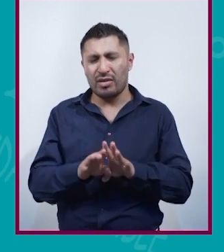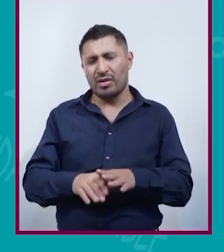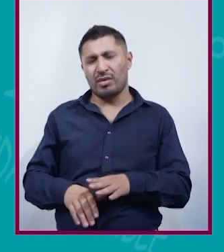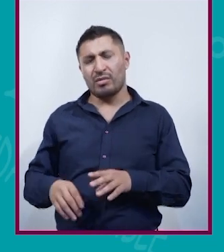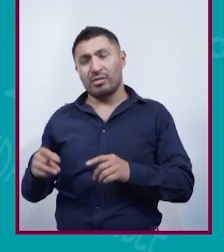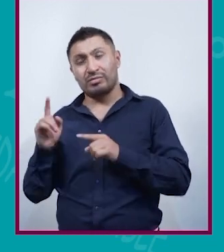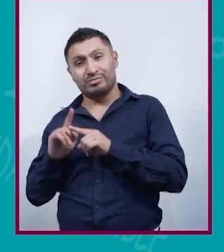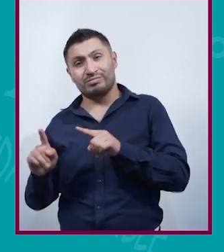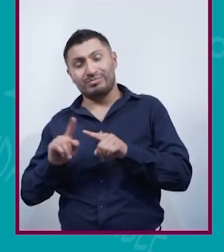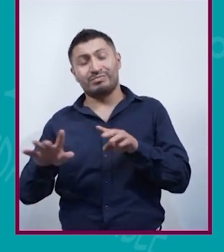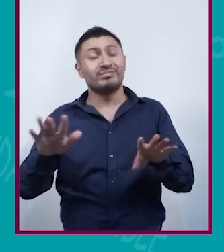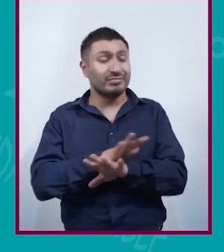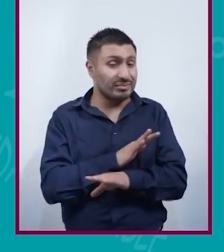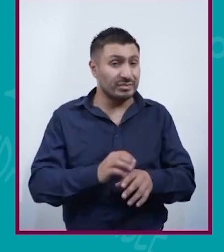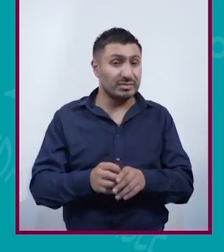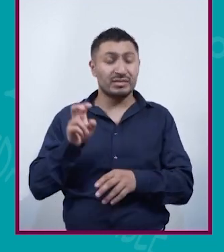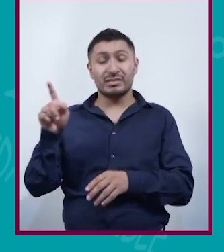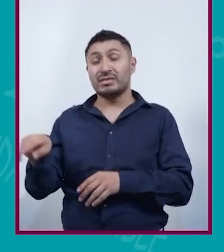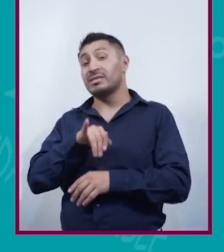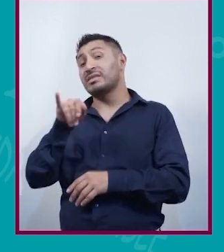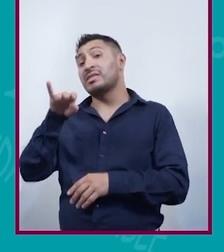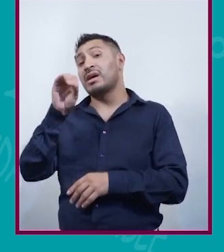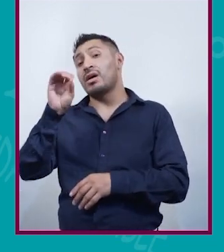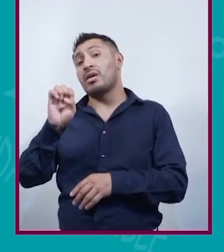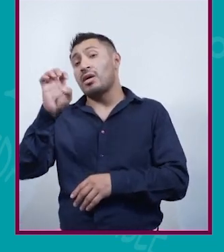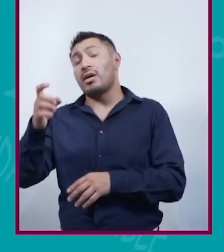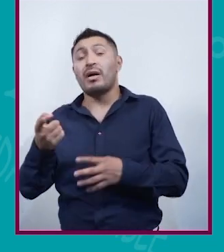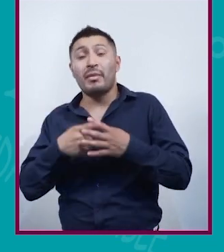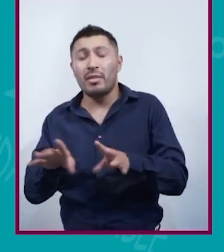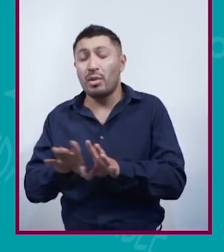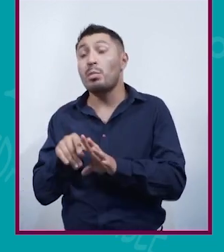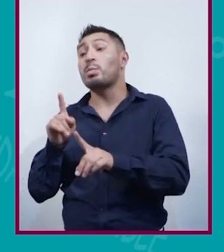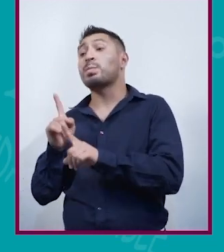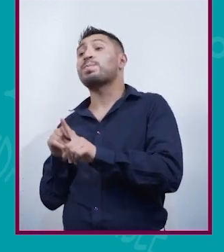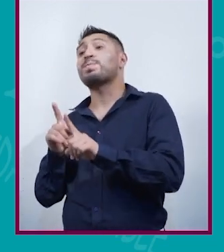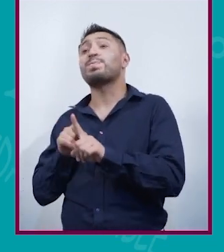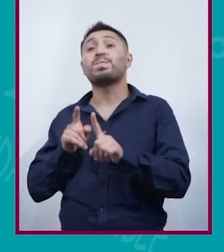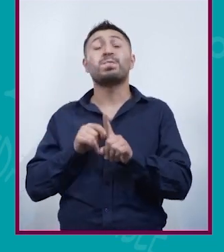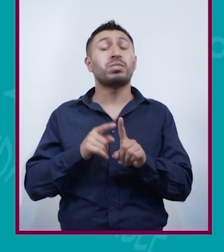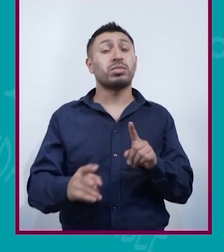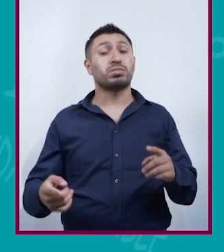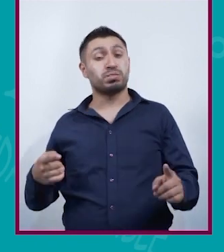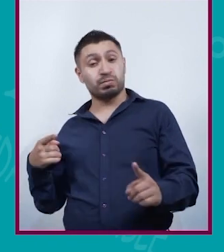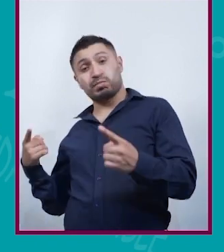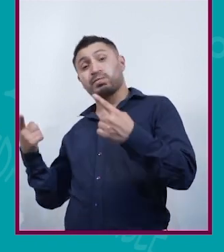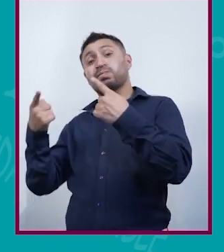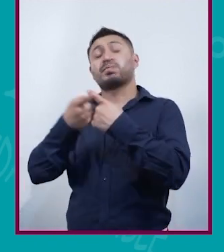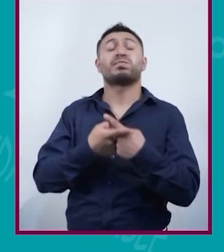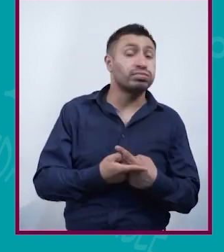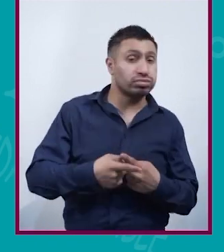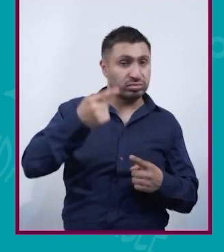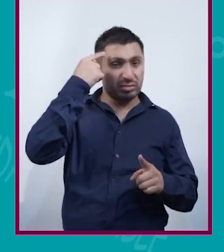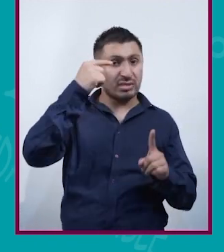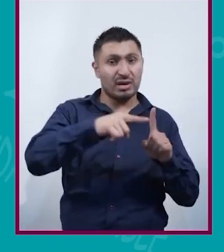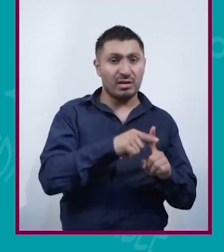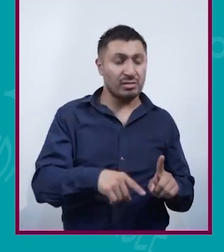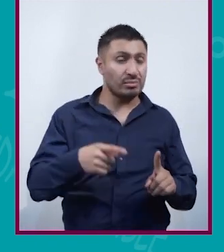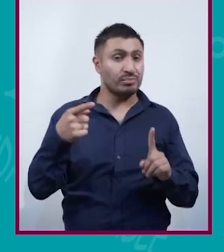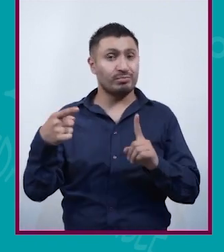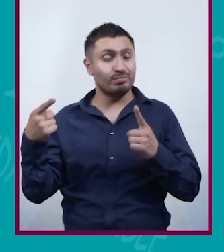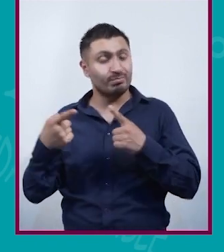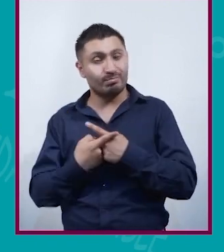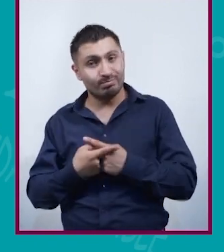estaba entrando a su decadencia. Vasconcelos, por lo tanto, empezó a formularle críticas, se hizo opositor